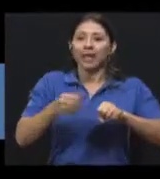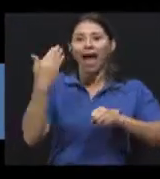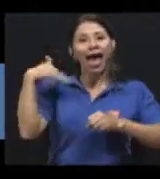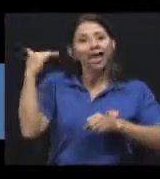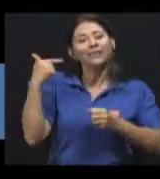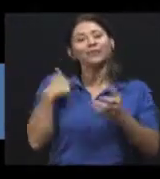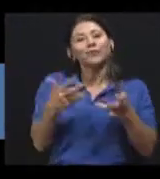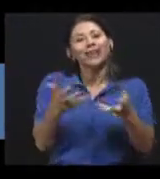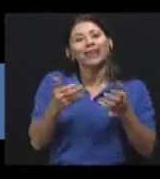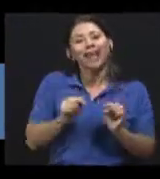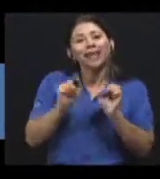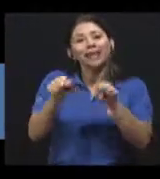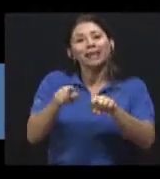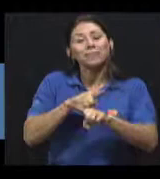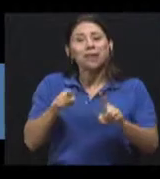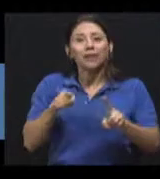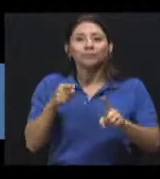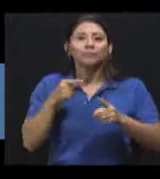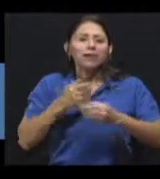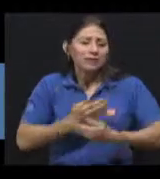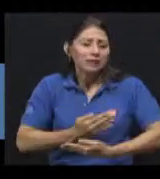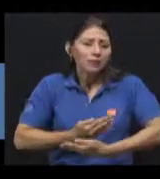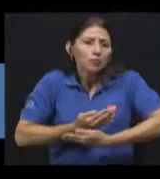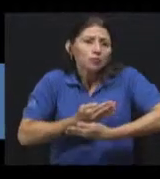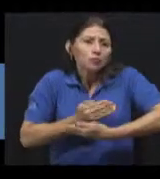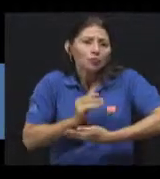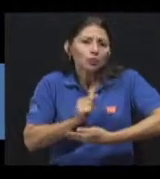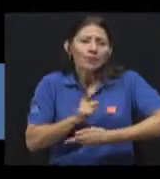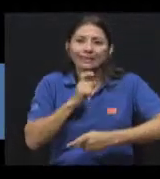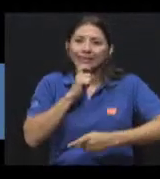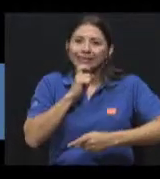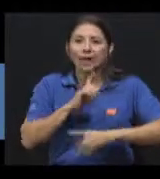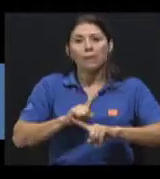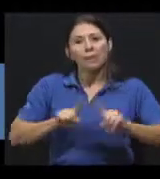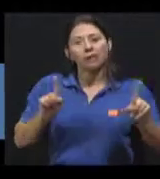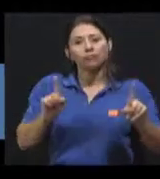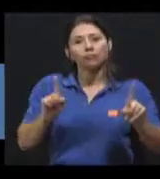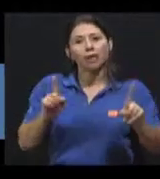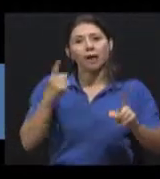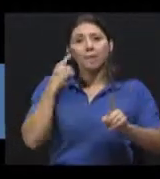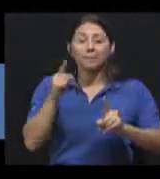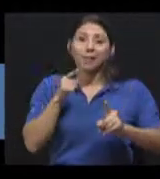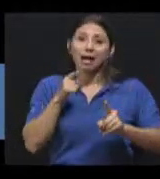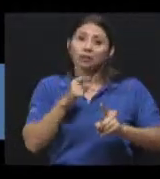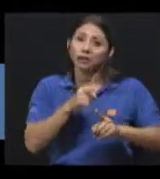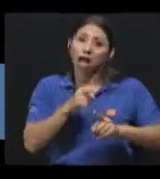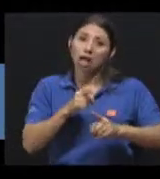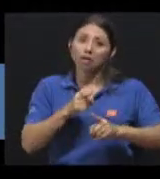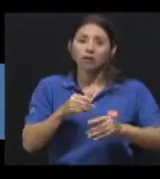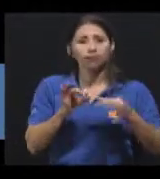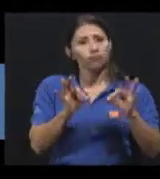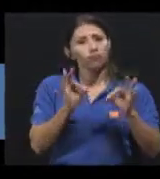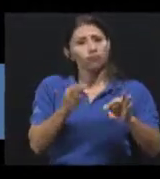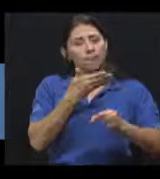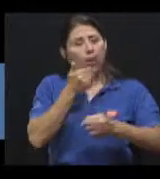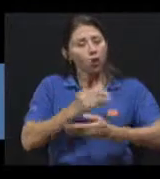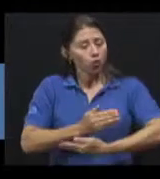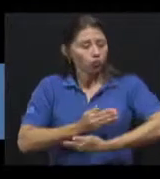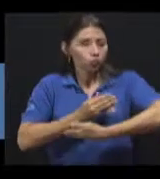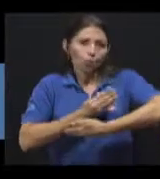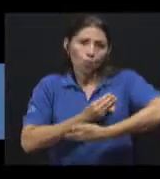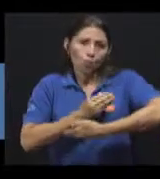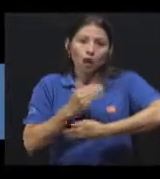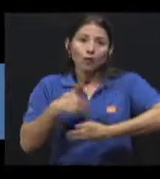anterior quise ir, pero ella estaba muy bebé, entonces me costó mucho, pero para darle a ella una mejor lactancia y una